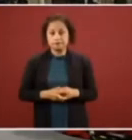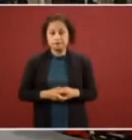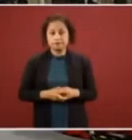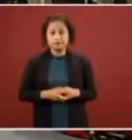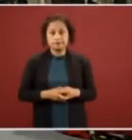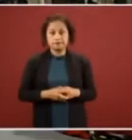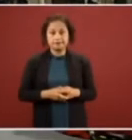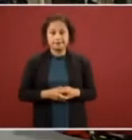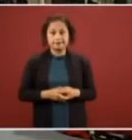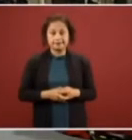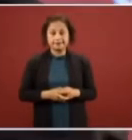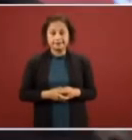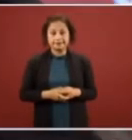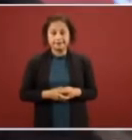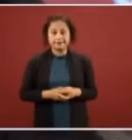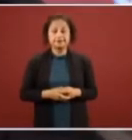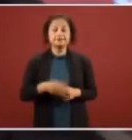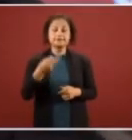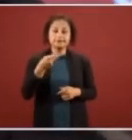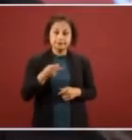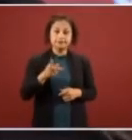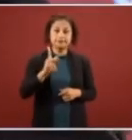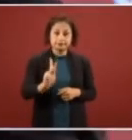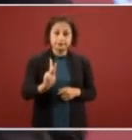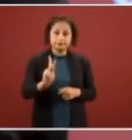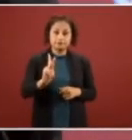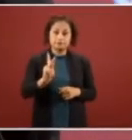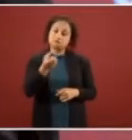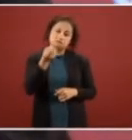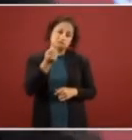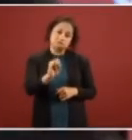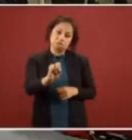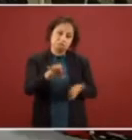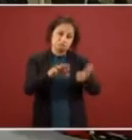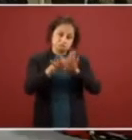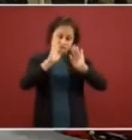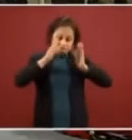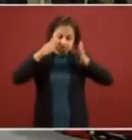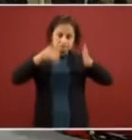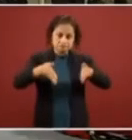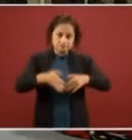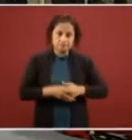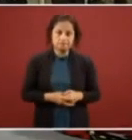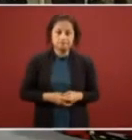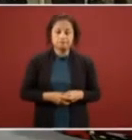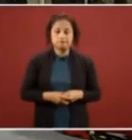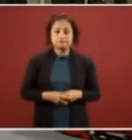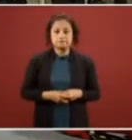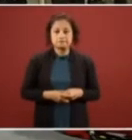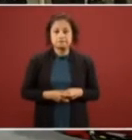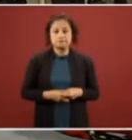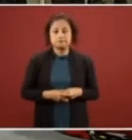Pero estamos But trabajando con ese propósito. But we are working very hard on that purpose.